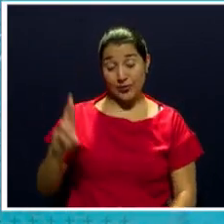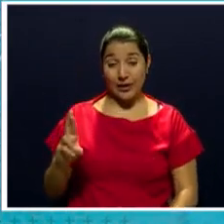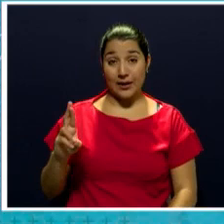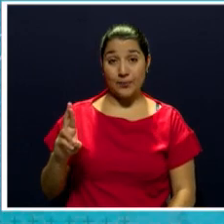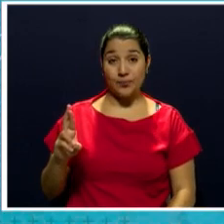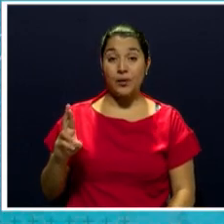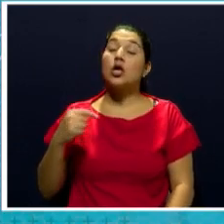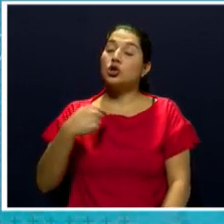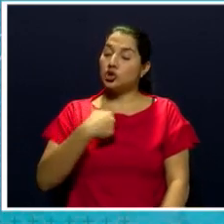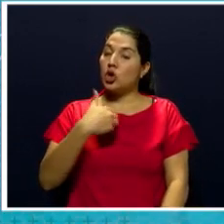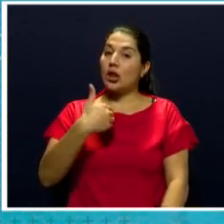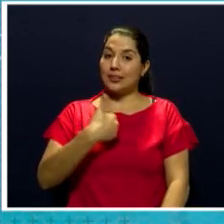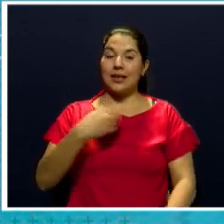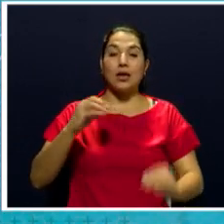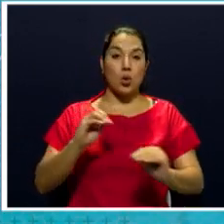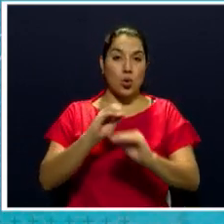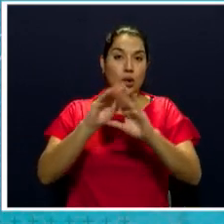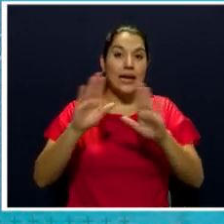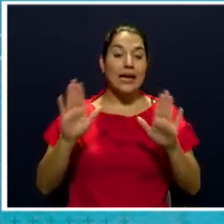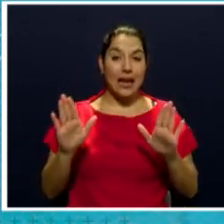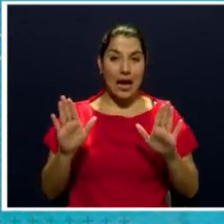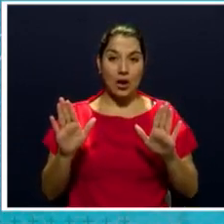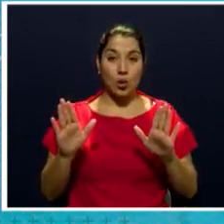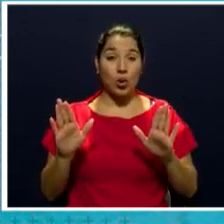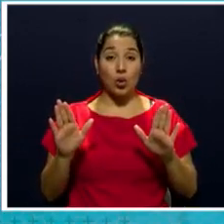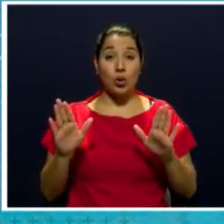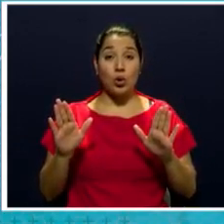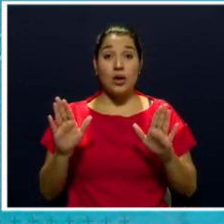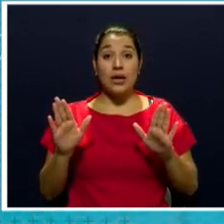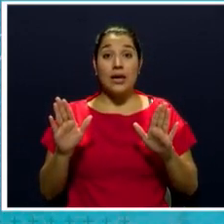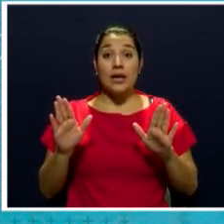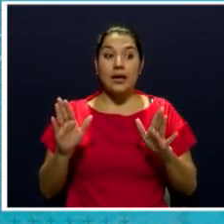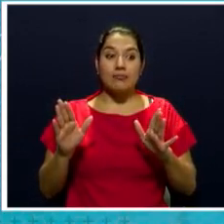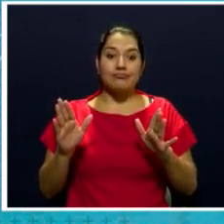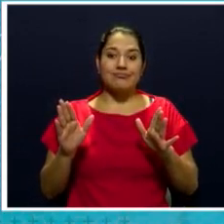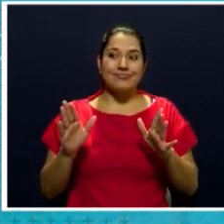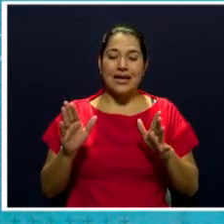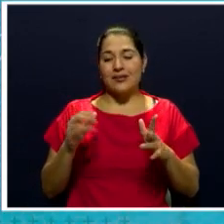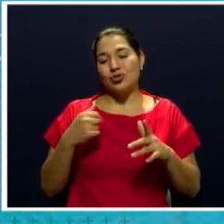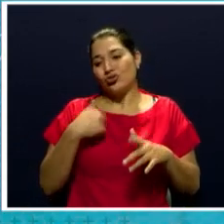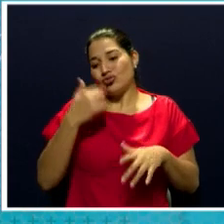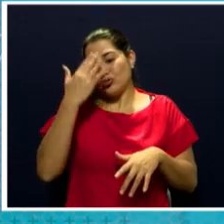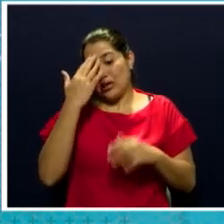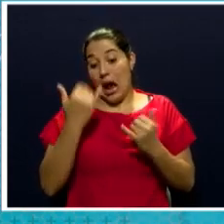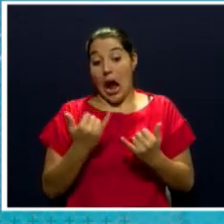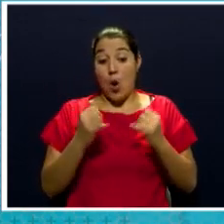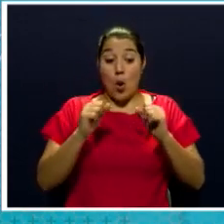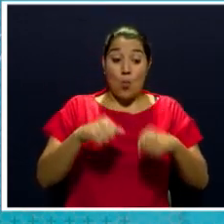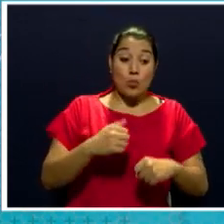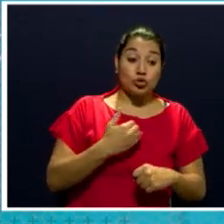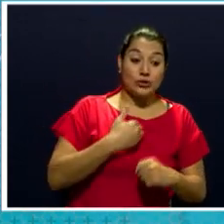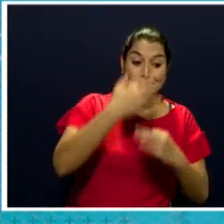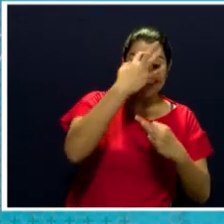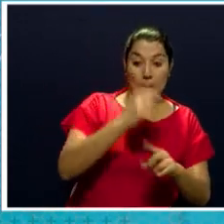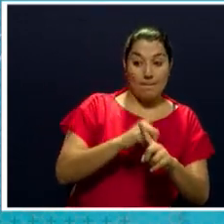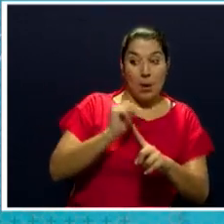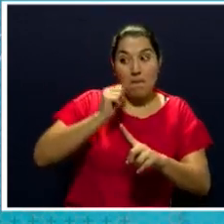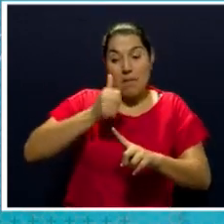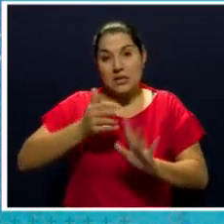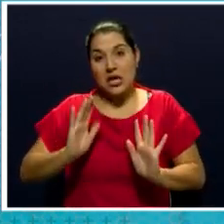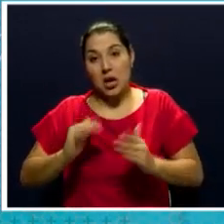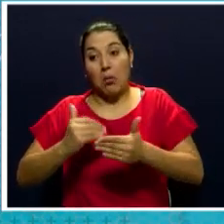soy clara en acotar que estamos hablando de decisiones de hoy por hoy que, como usted sabe, pueden ir variando con respecto,